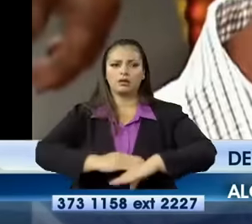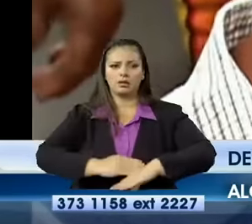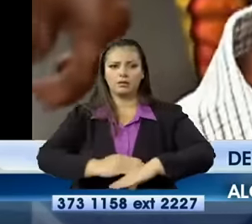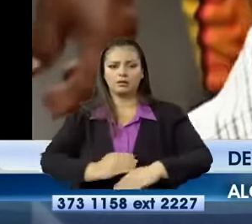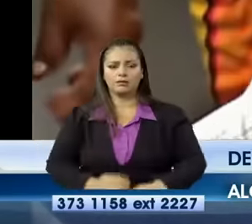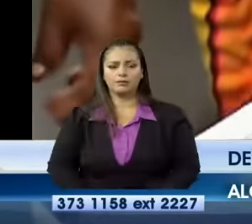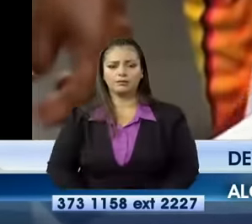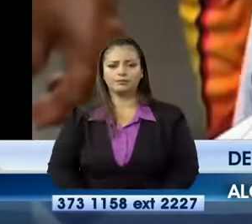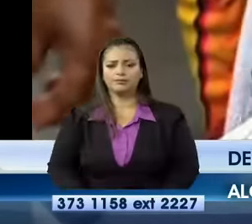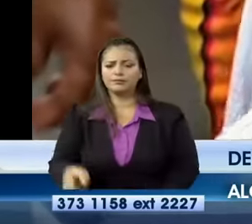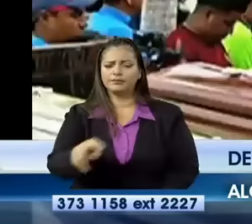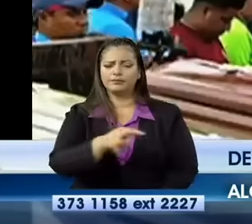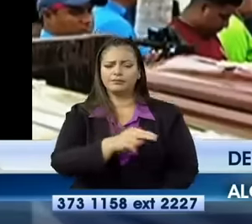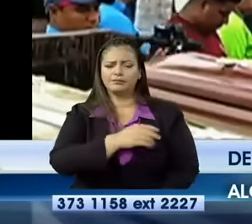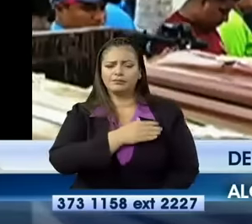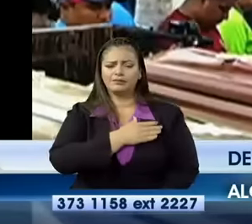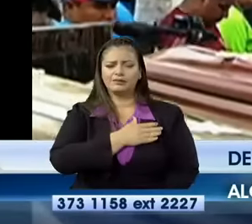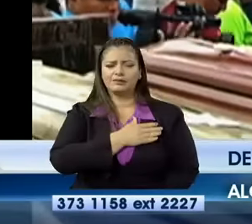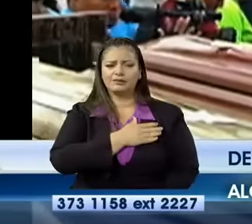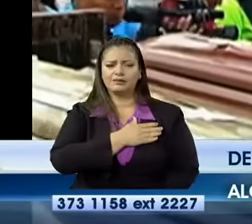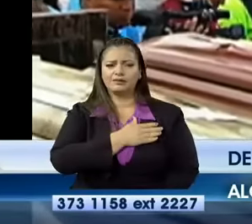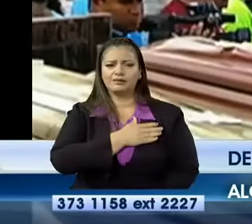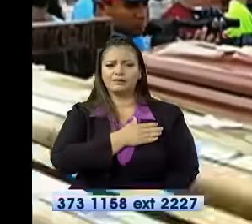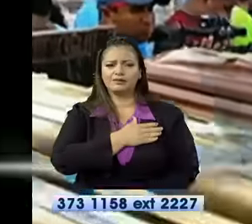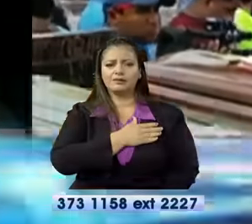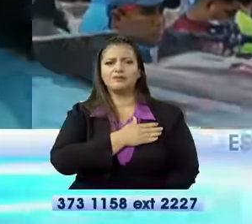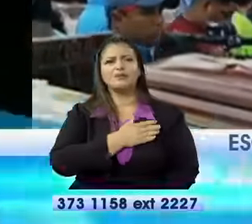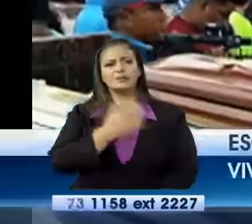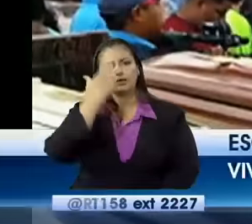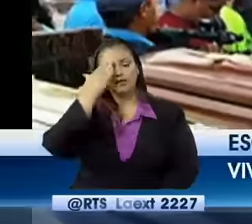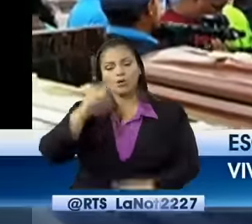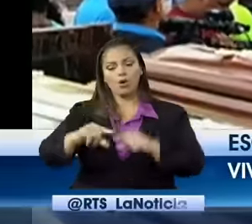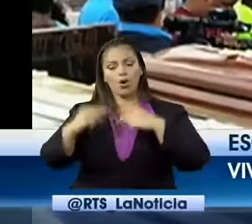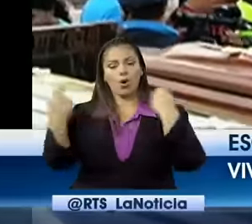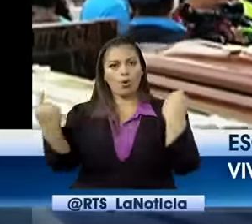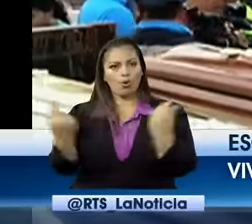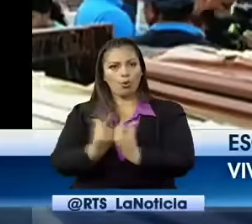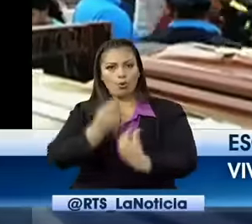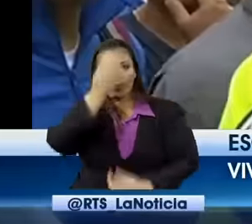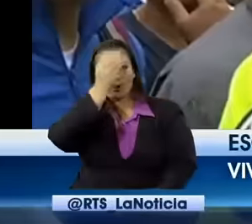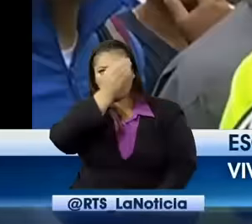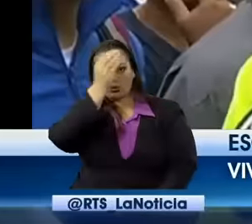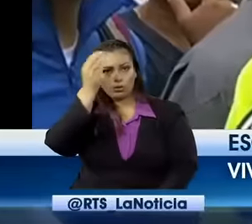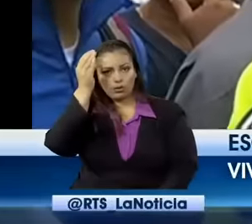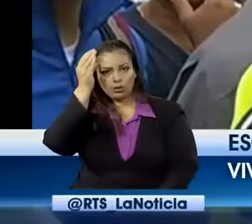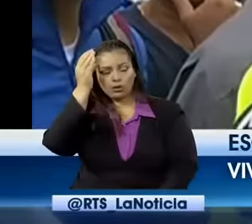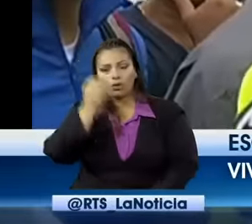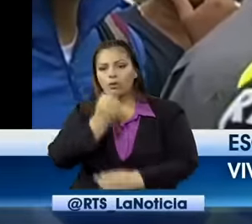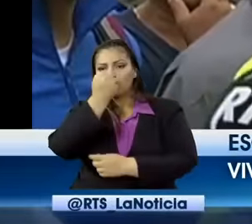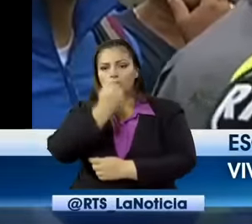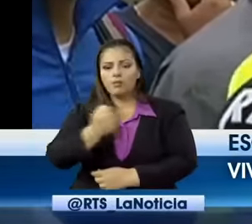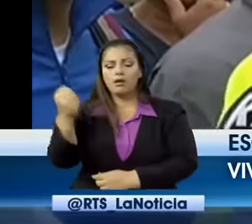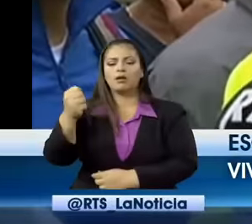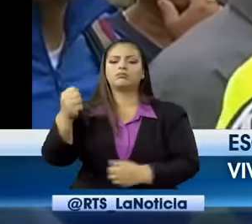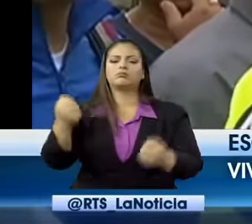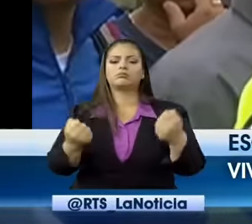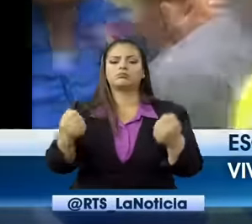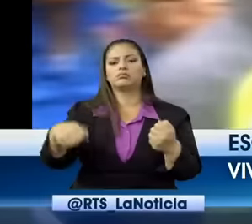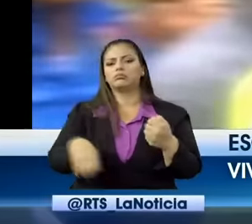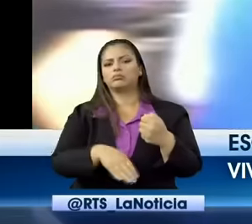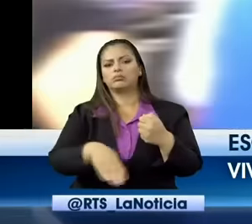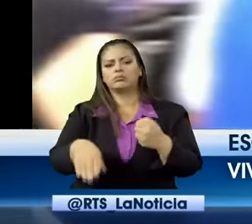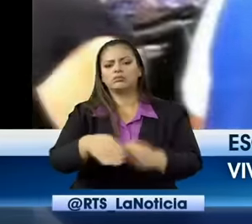pérdida en la cual estas personas estaban viajando a un retiro espiritual tenemos niños fallecidos tenemos personas